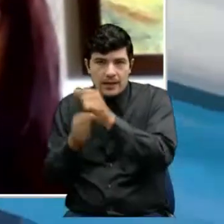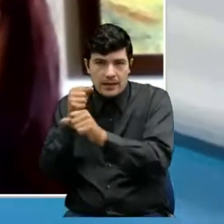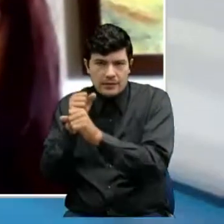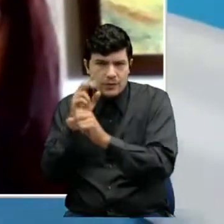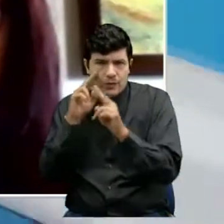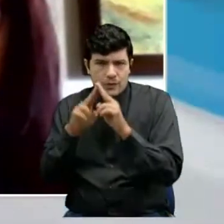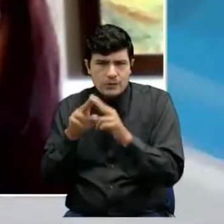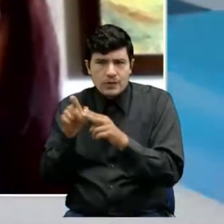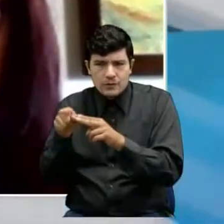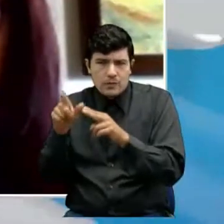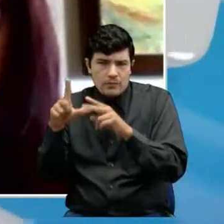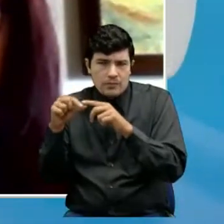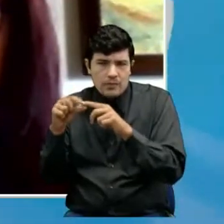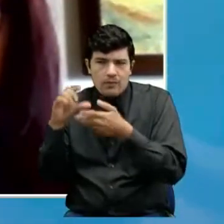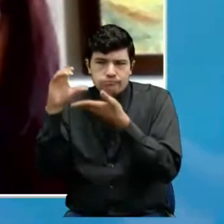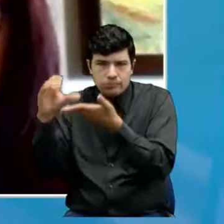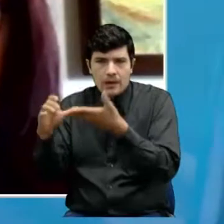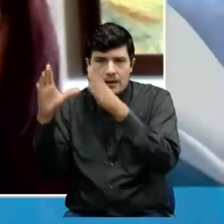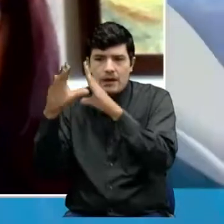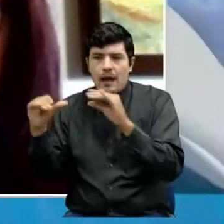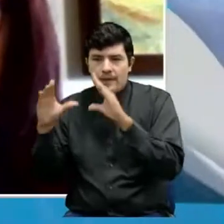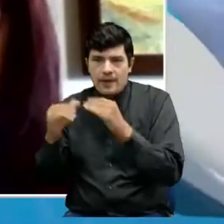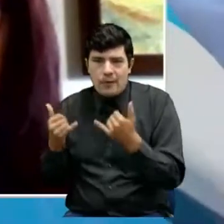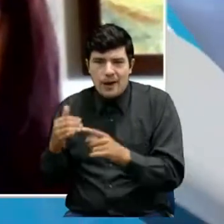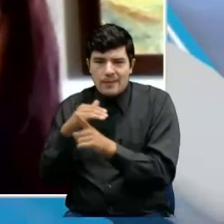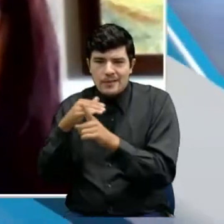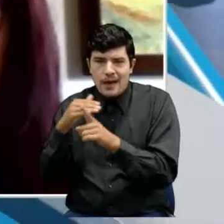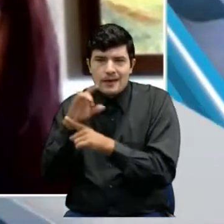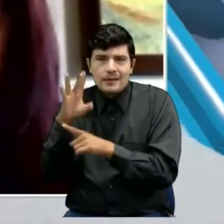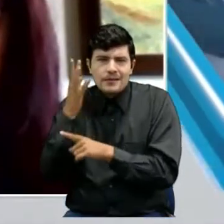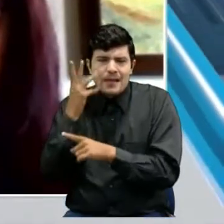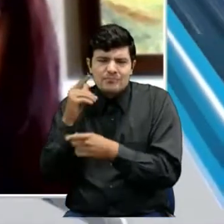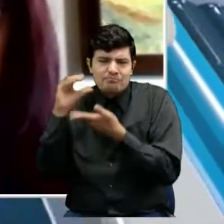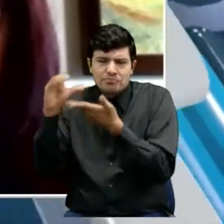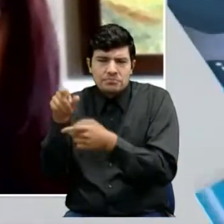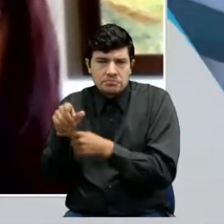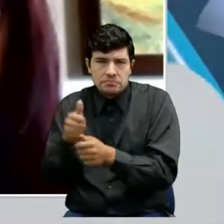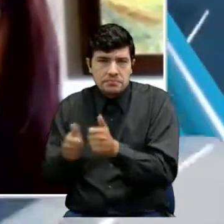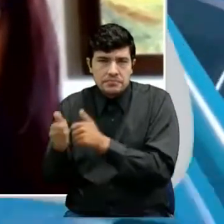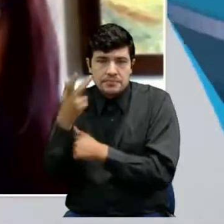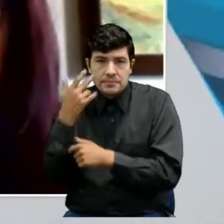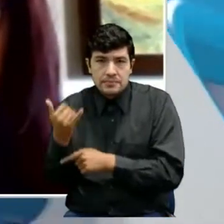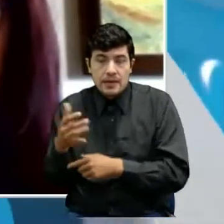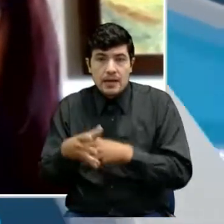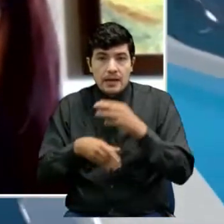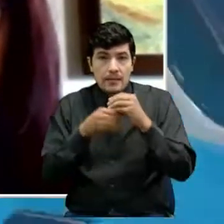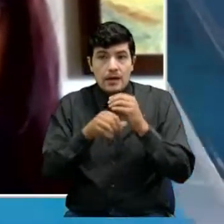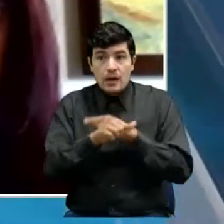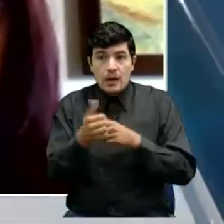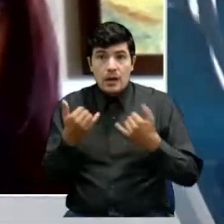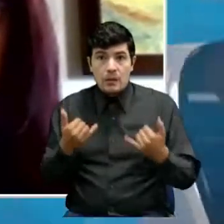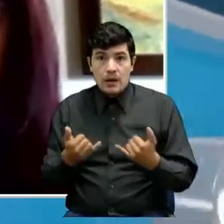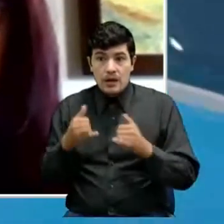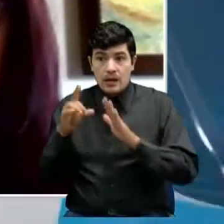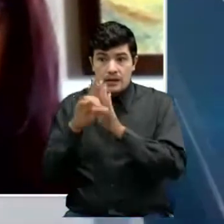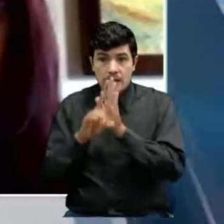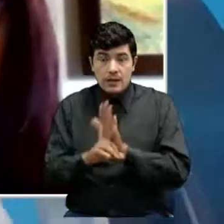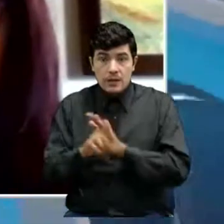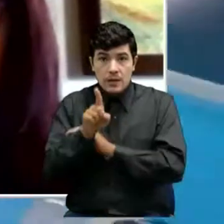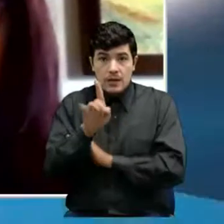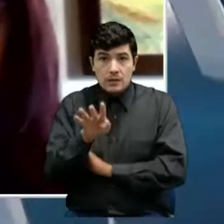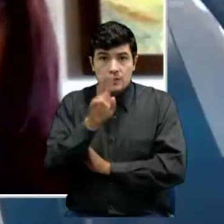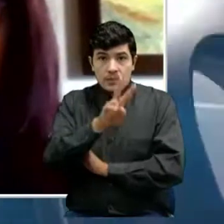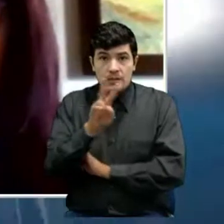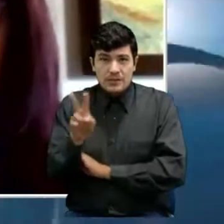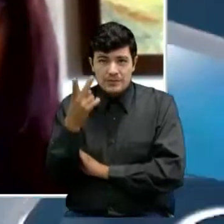como prima de Navidad, que es la que estamos hablando en este momento. La norma del decreto 1422